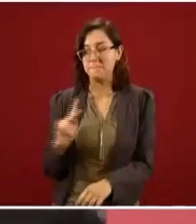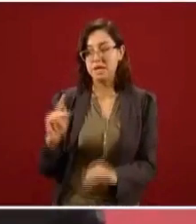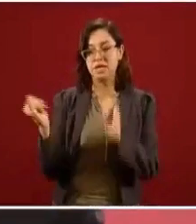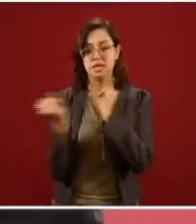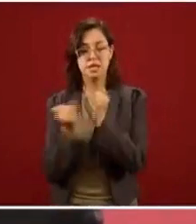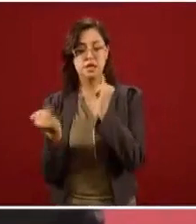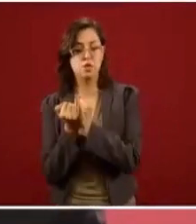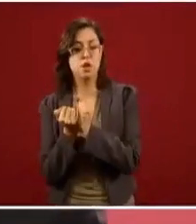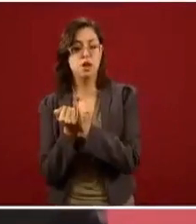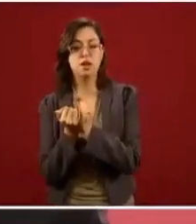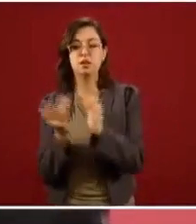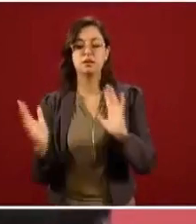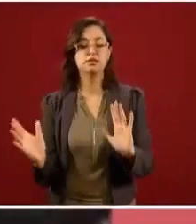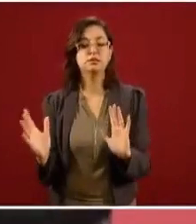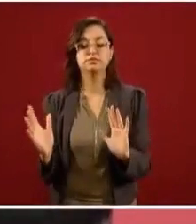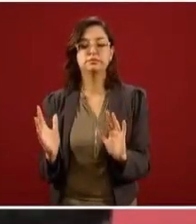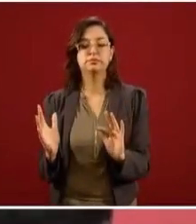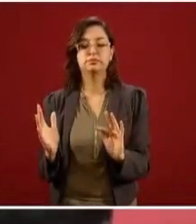los